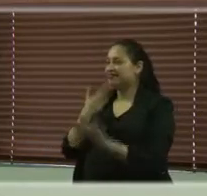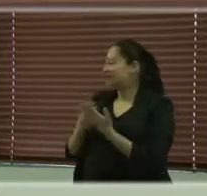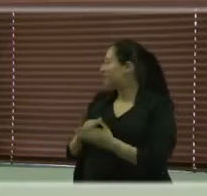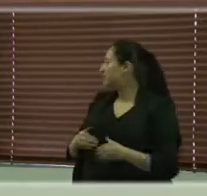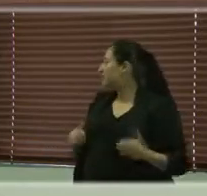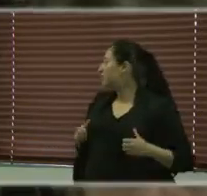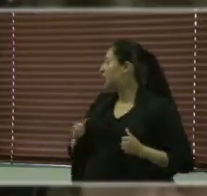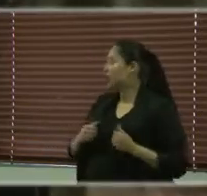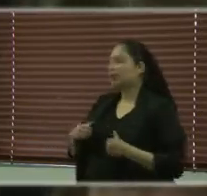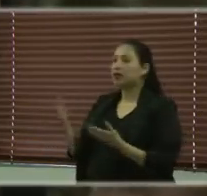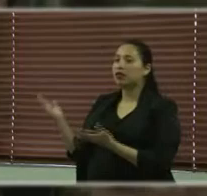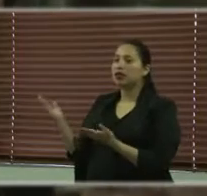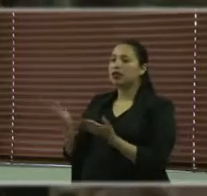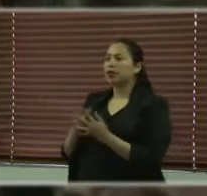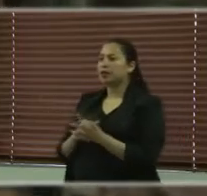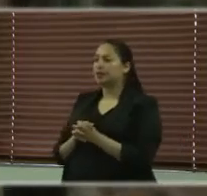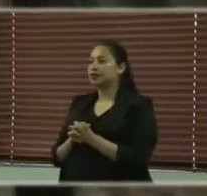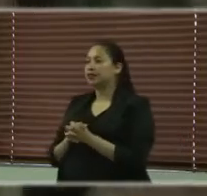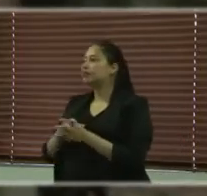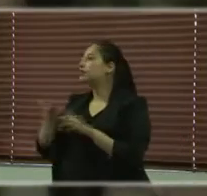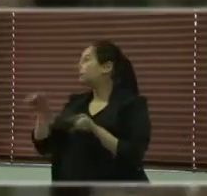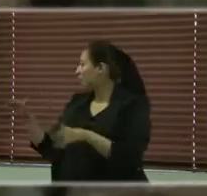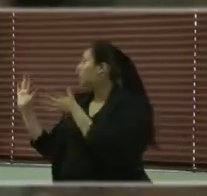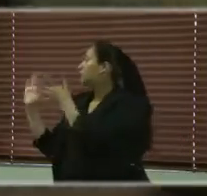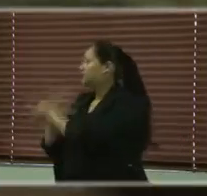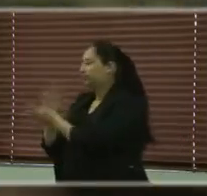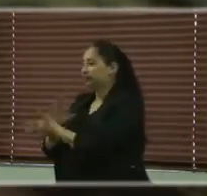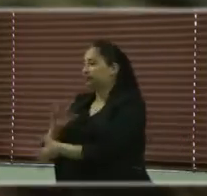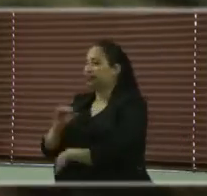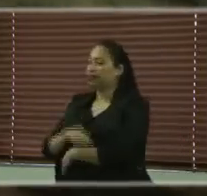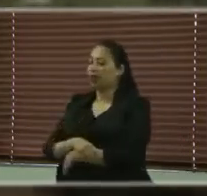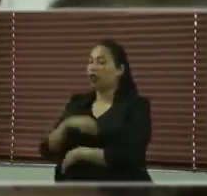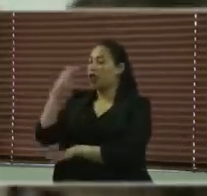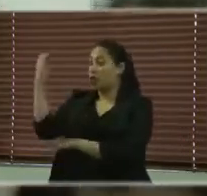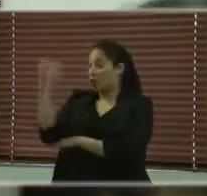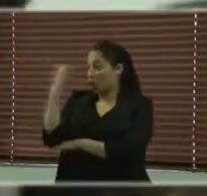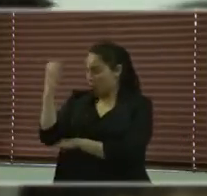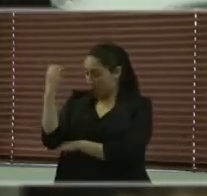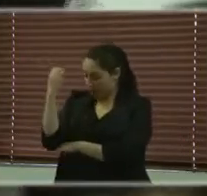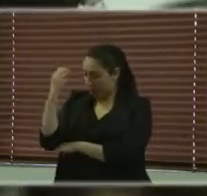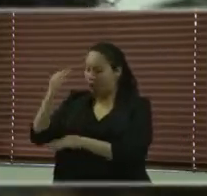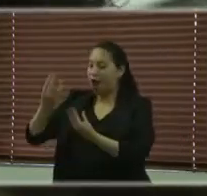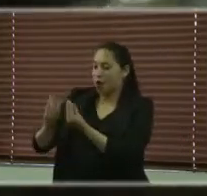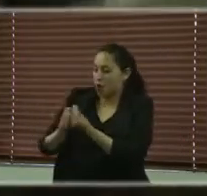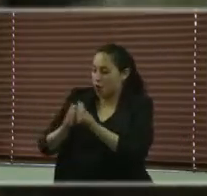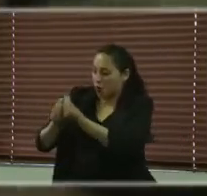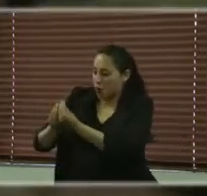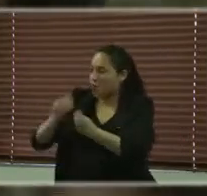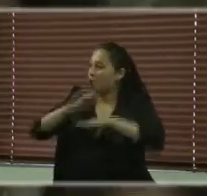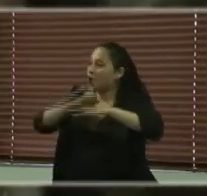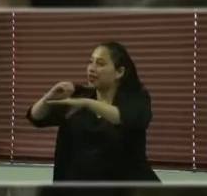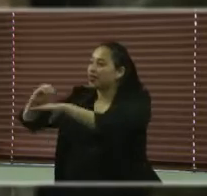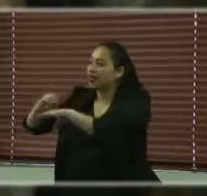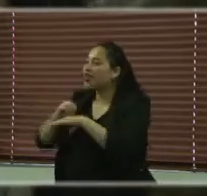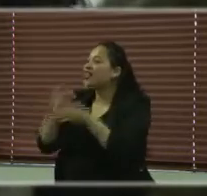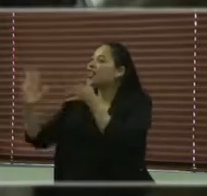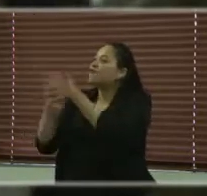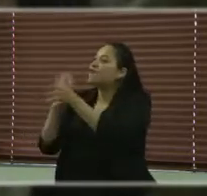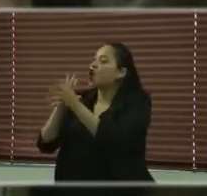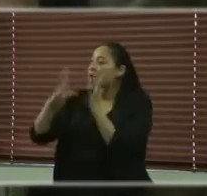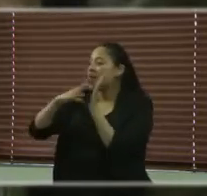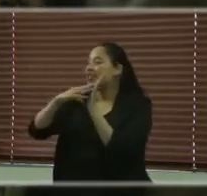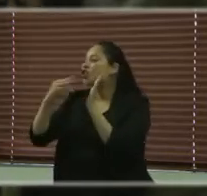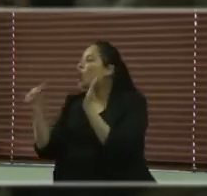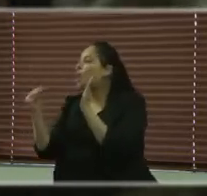Silvia en Colombia una coalición de organizaciones venimos trabajando en el informe sobre quisiera por favor